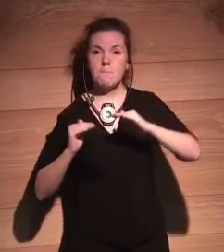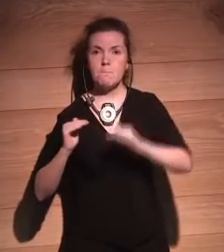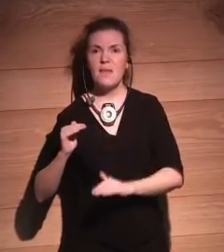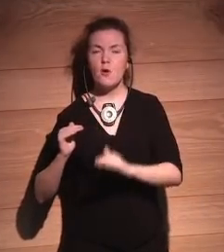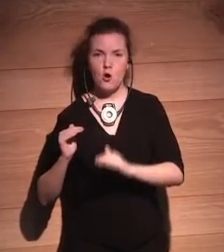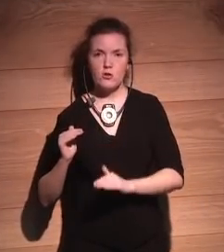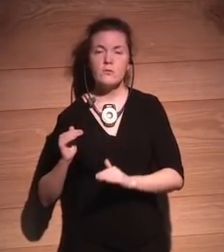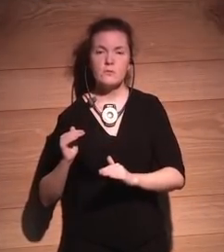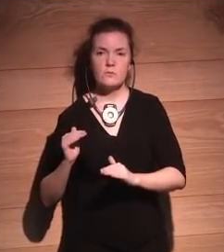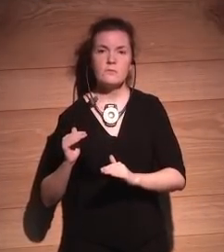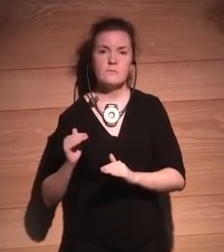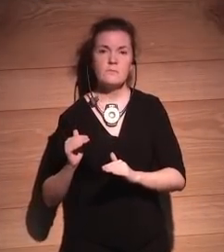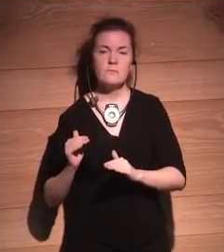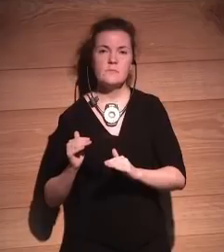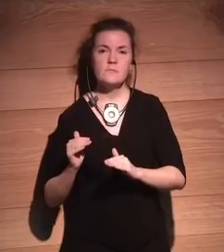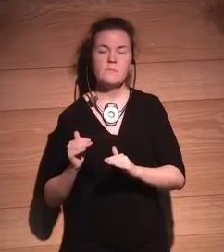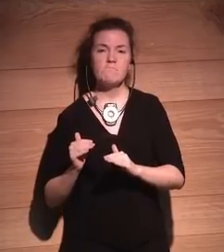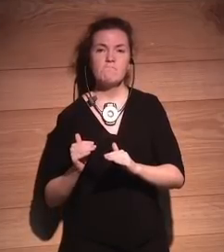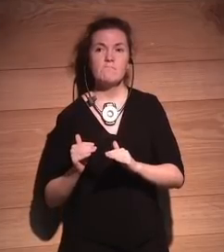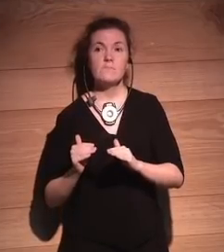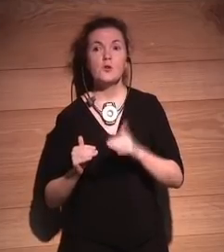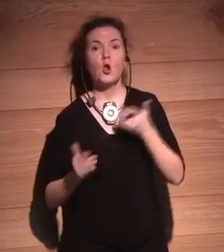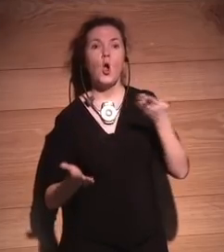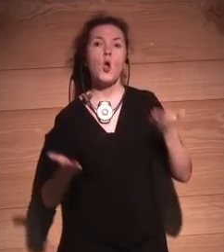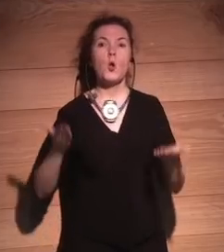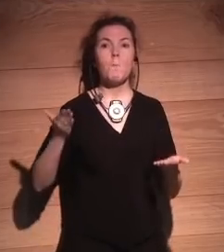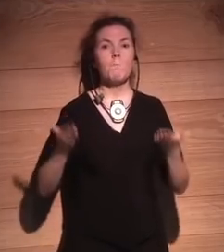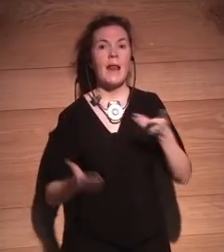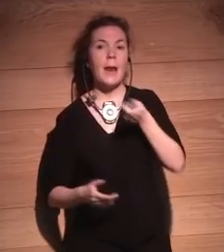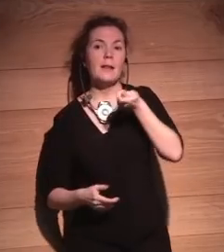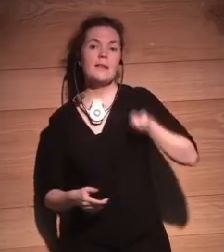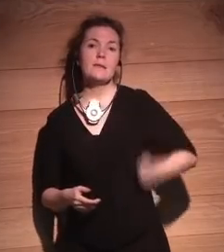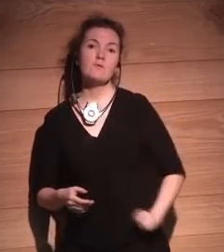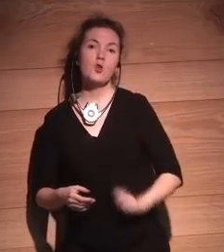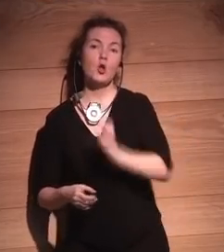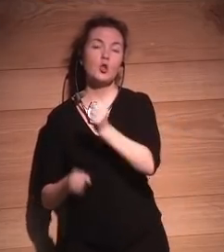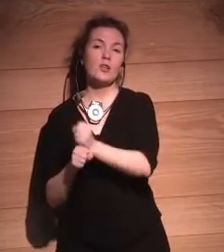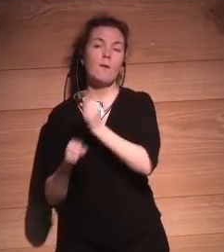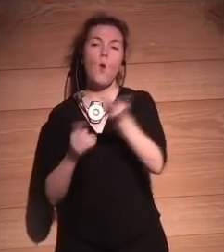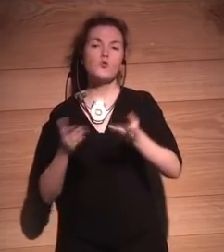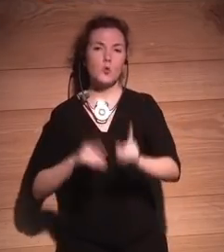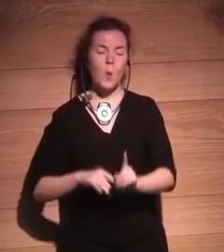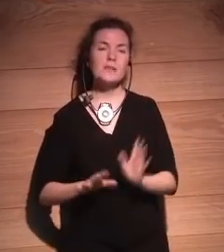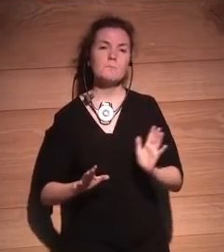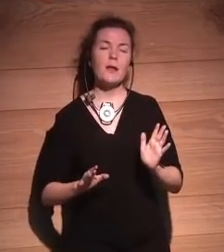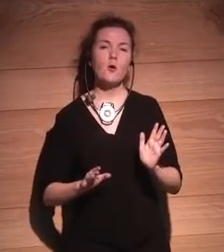los... bueno, no quiero compararme con ninguna profesión porque sería injusto, pero